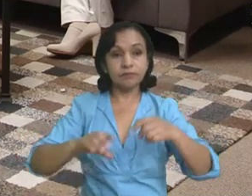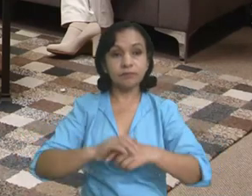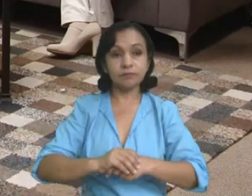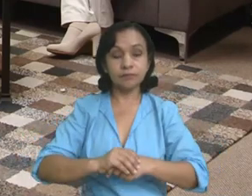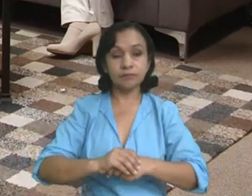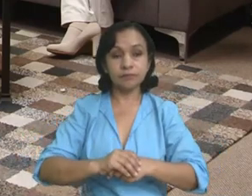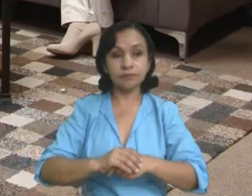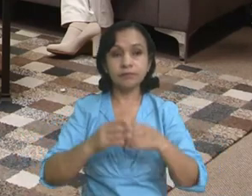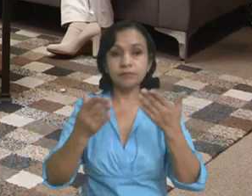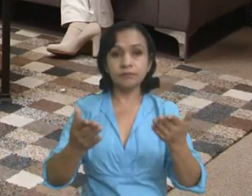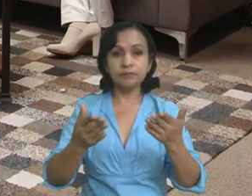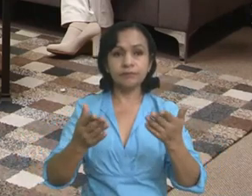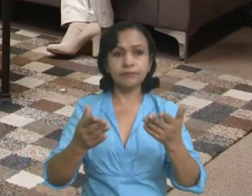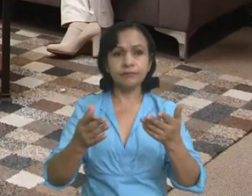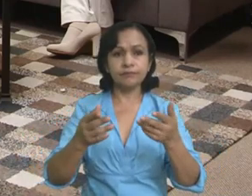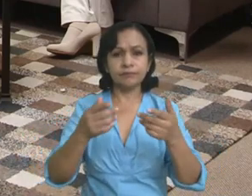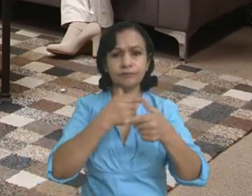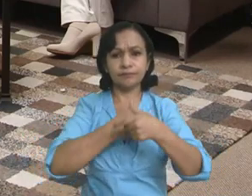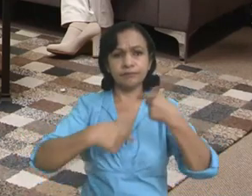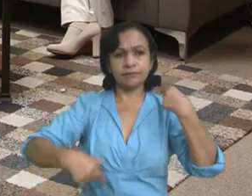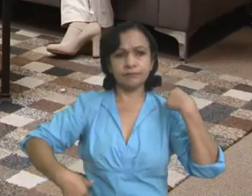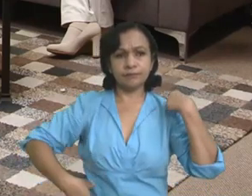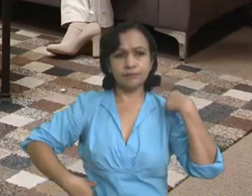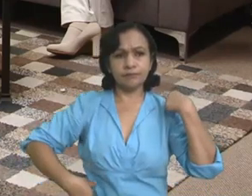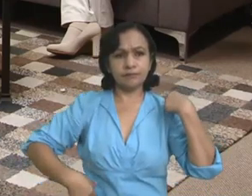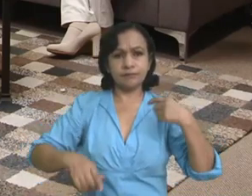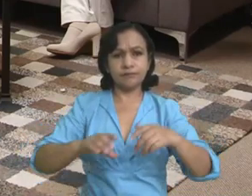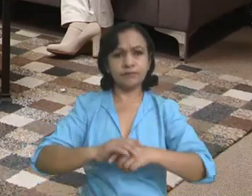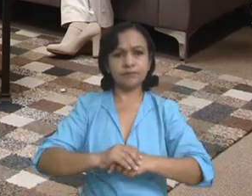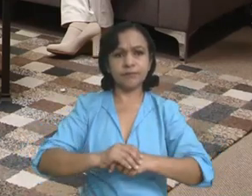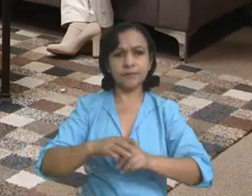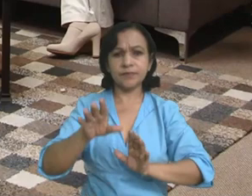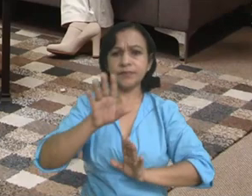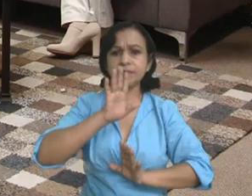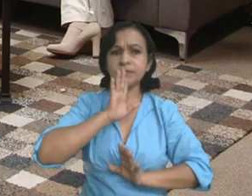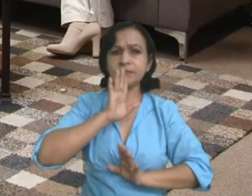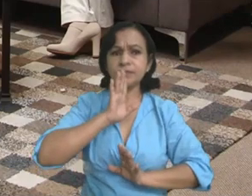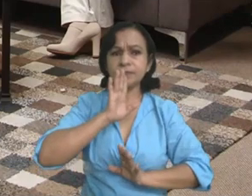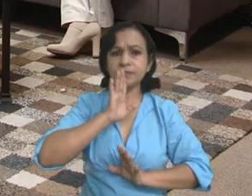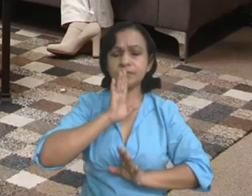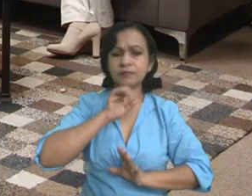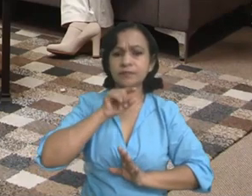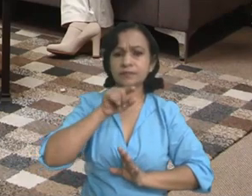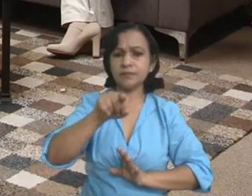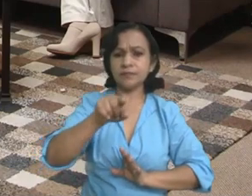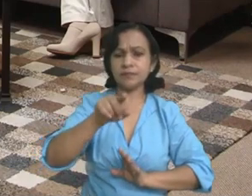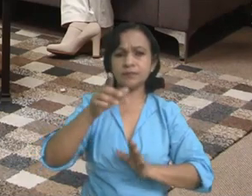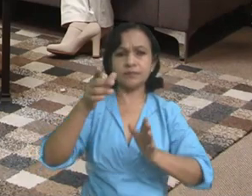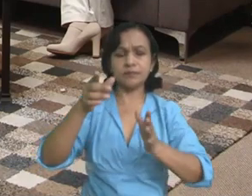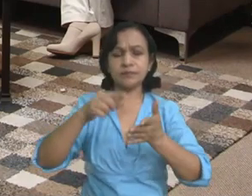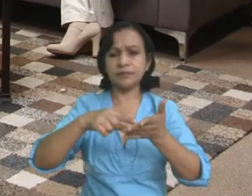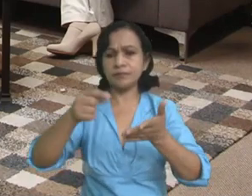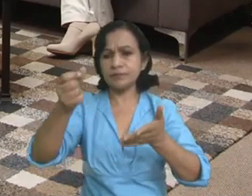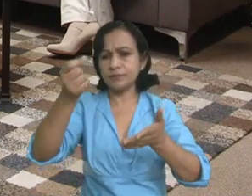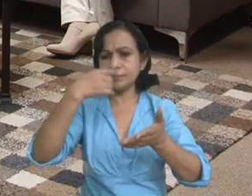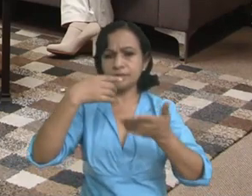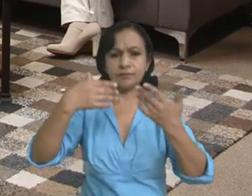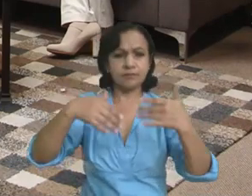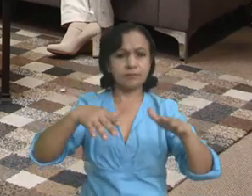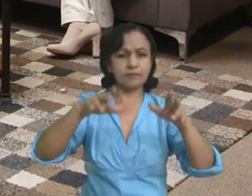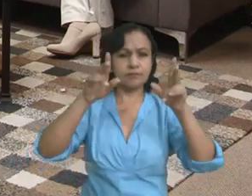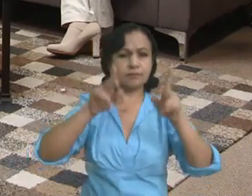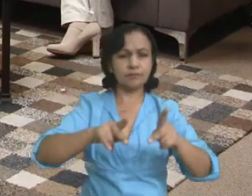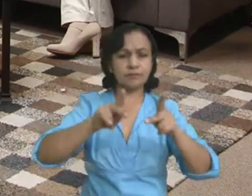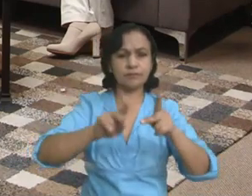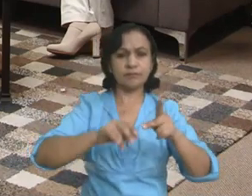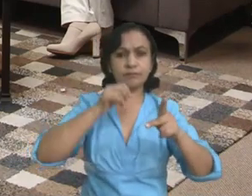por cierto además, salir ligeramente a hablar sobre algún tratamiento, sobre algún medicamento. Y las